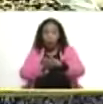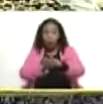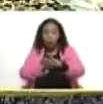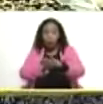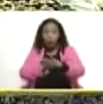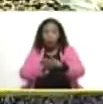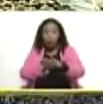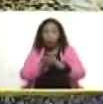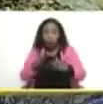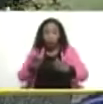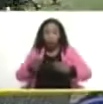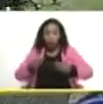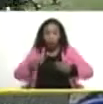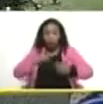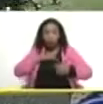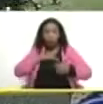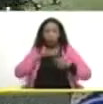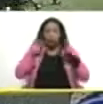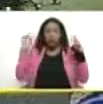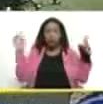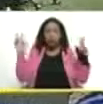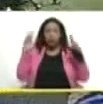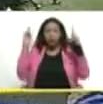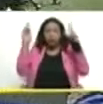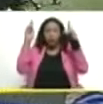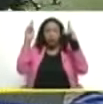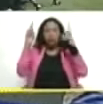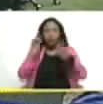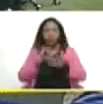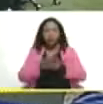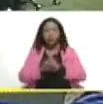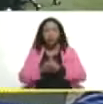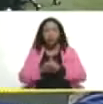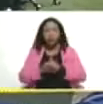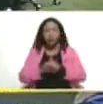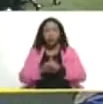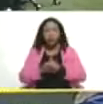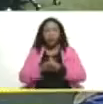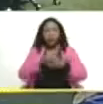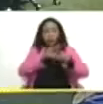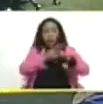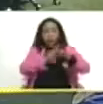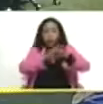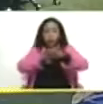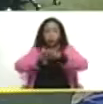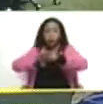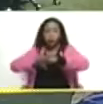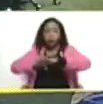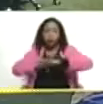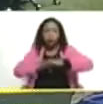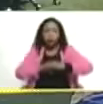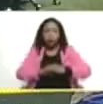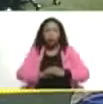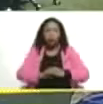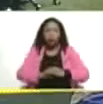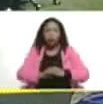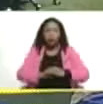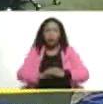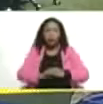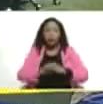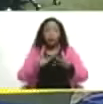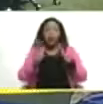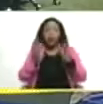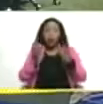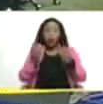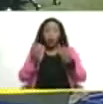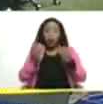nos da la victoria. Nos da la victoria. Alerta. Mucho billete.